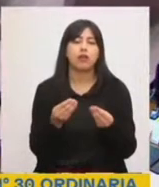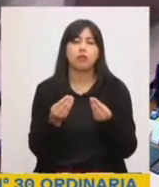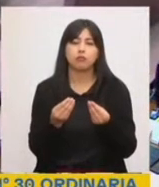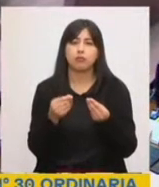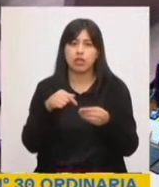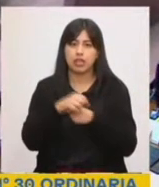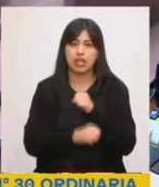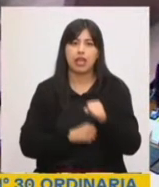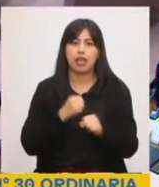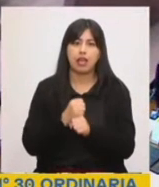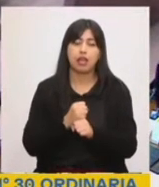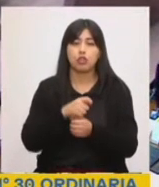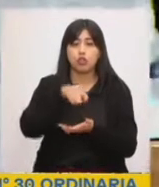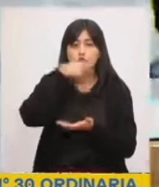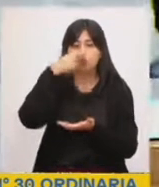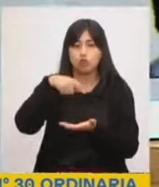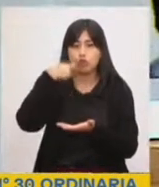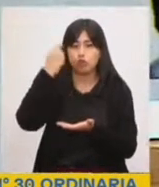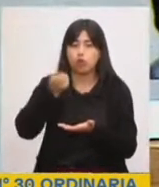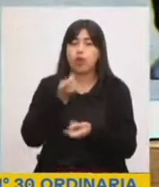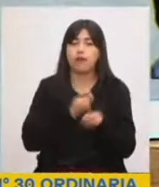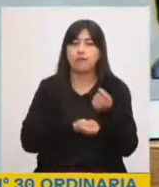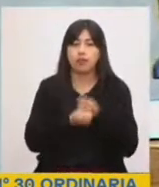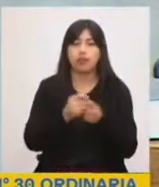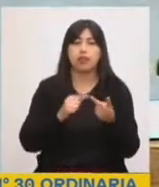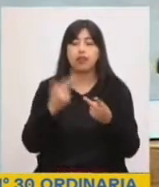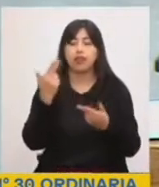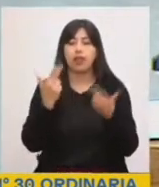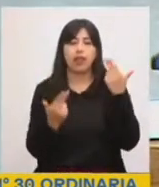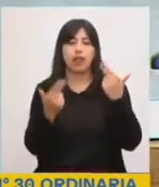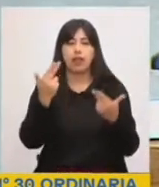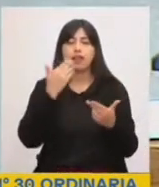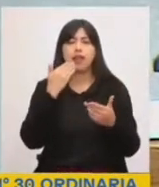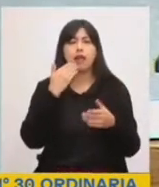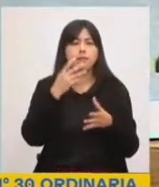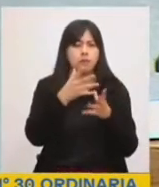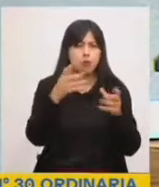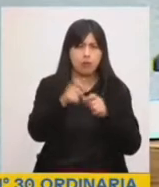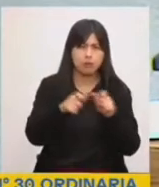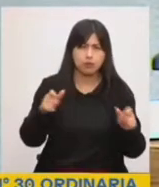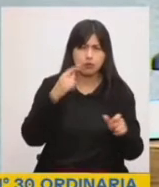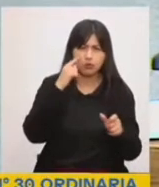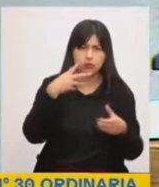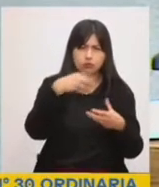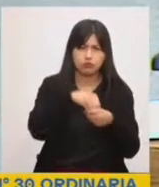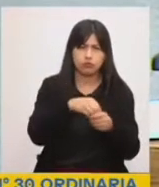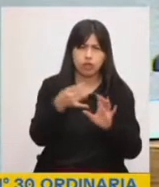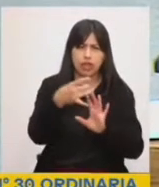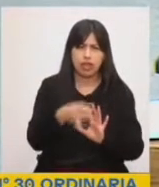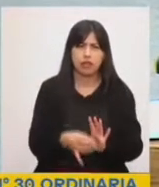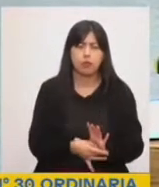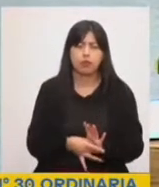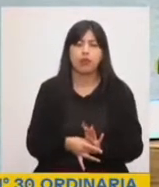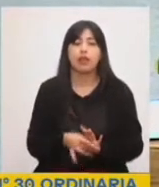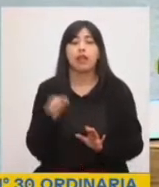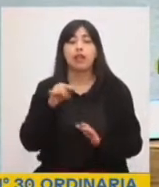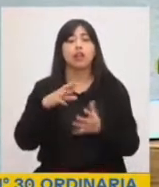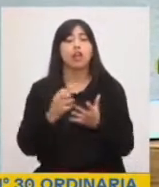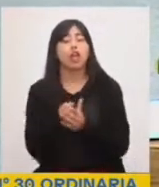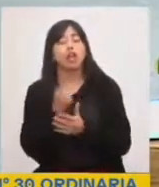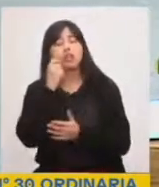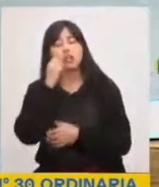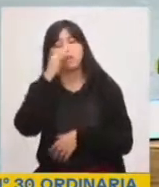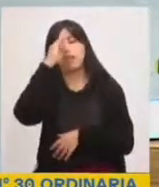incautación de drogas sintéticas y armas de fuego, así como la detección de miles de individuos vinculados a esta estructura delictiva. Estos logros son testimonio